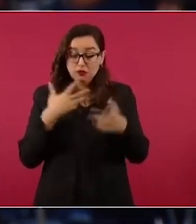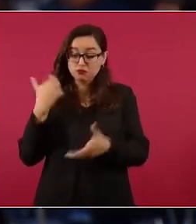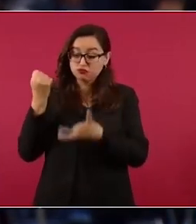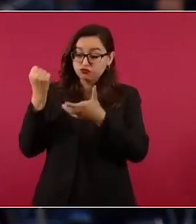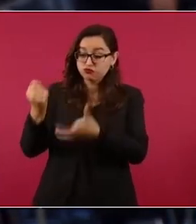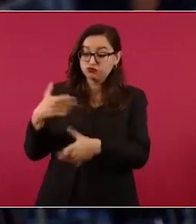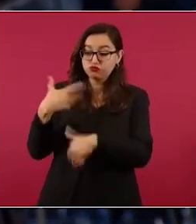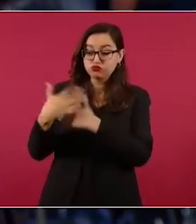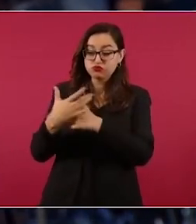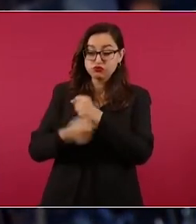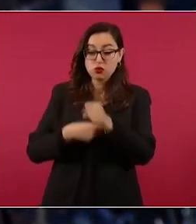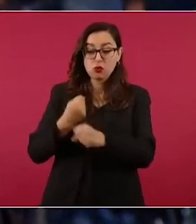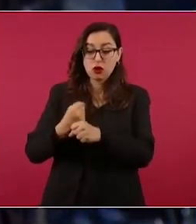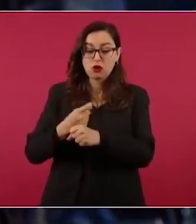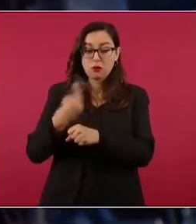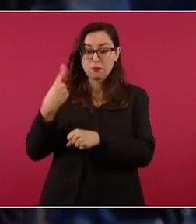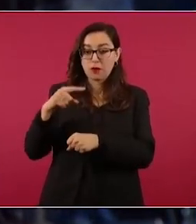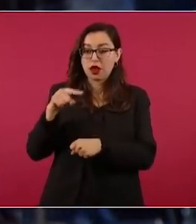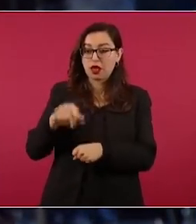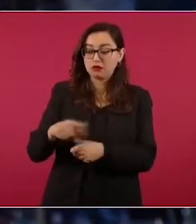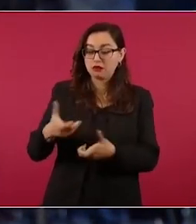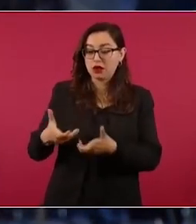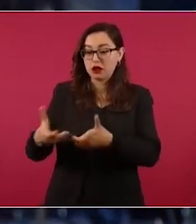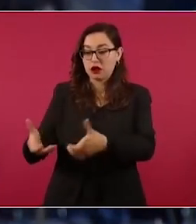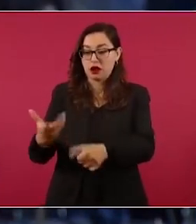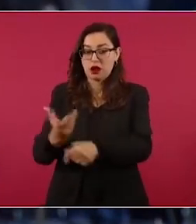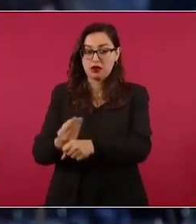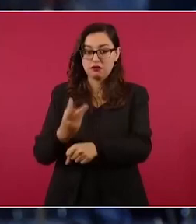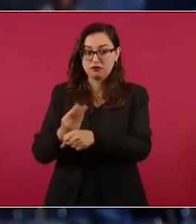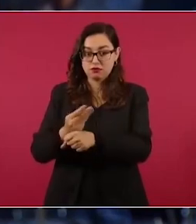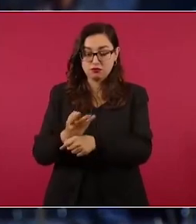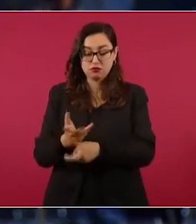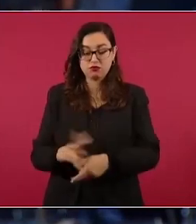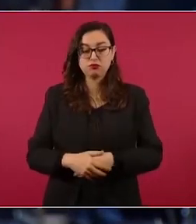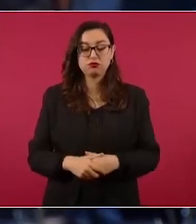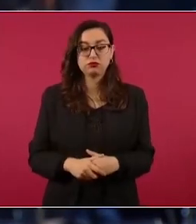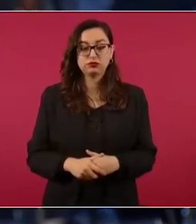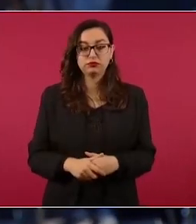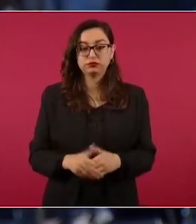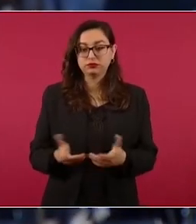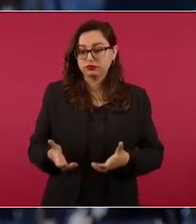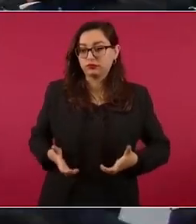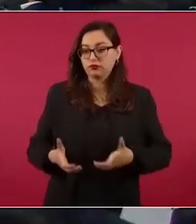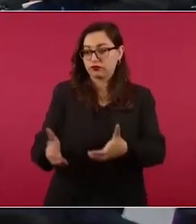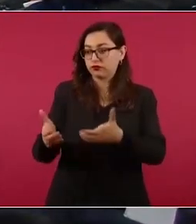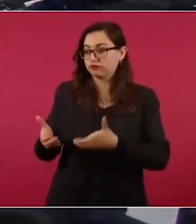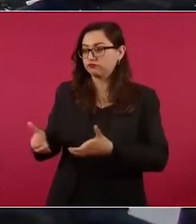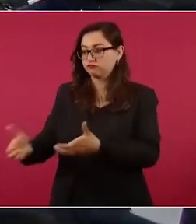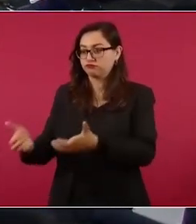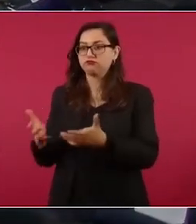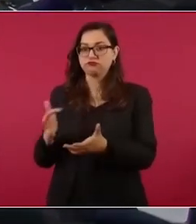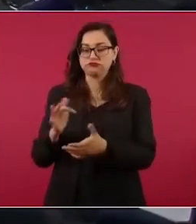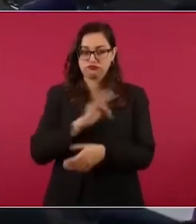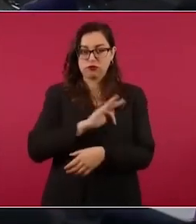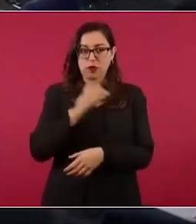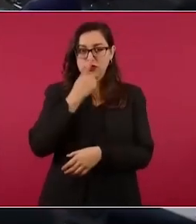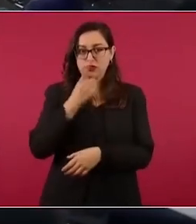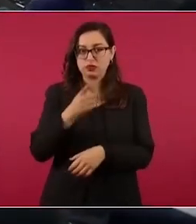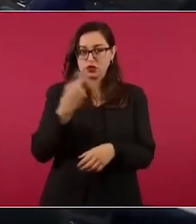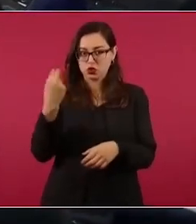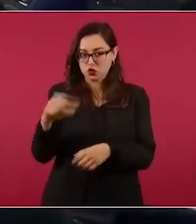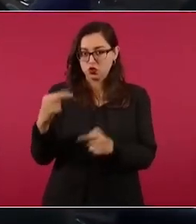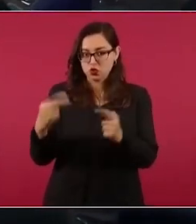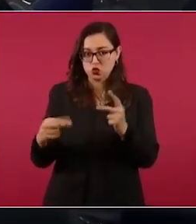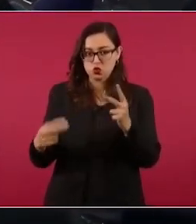para esto el próximo año, para el rescate de estas carreteras, y les puedo dar los tramos si ustedes gustan. En sí, mi oportunidad. Seguramente lo